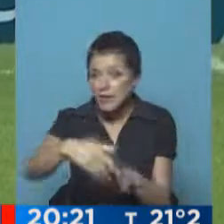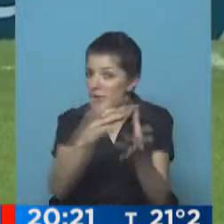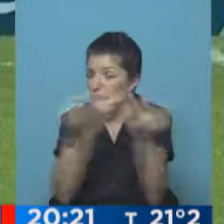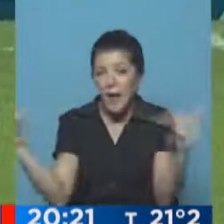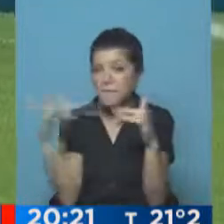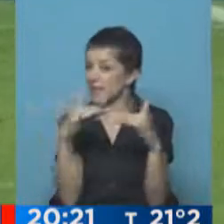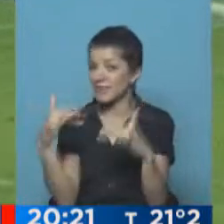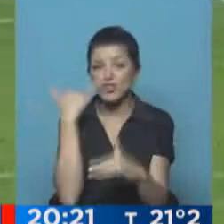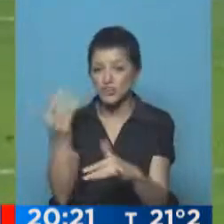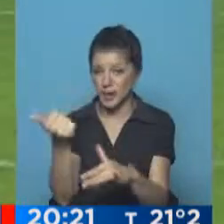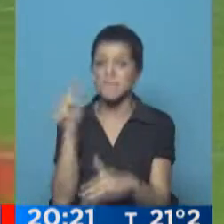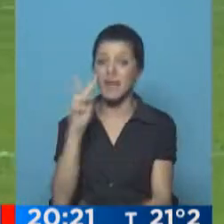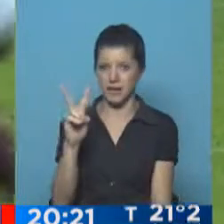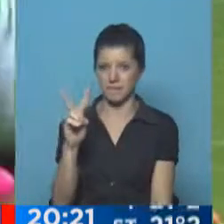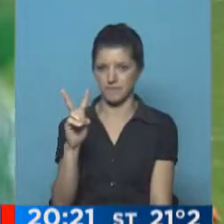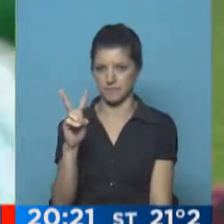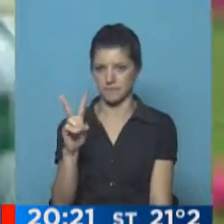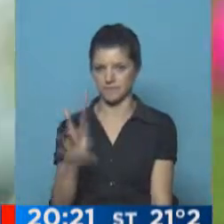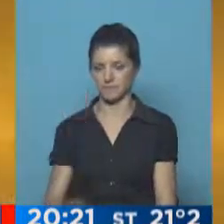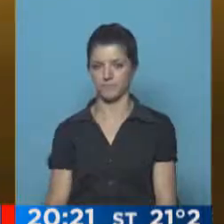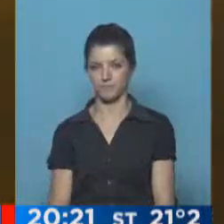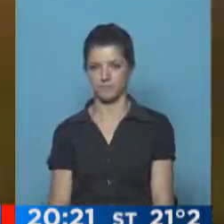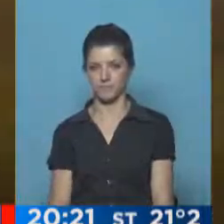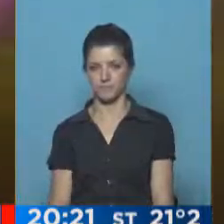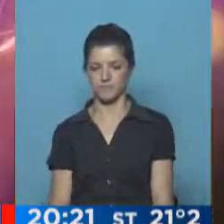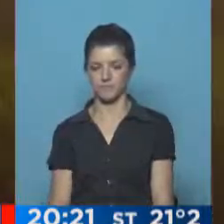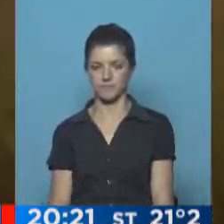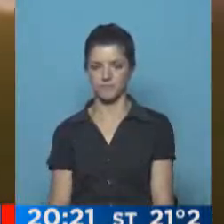además. Mirá, este plano.